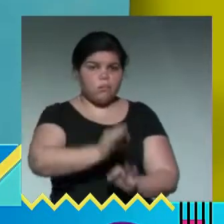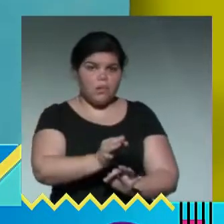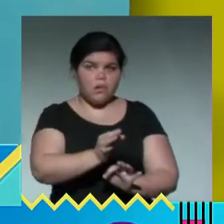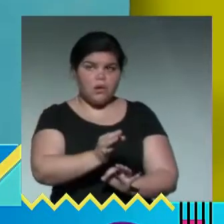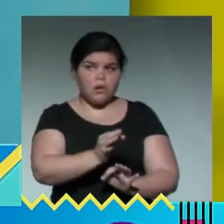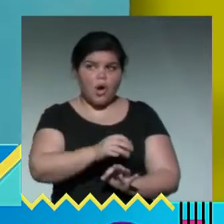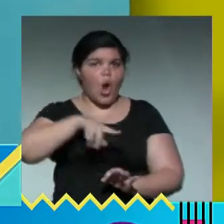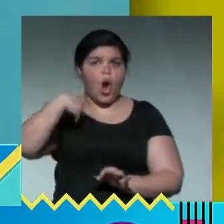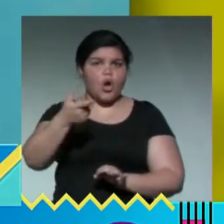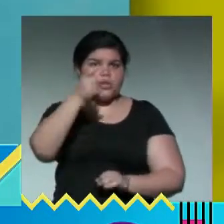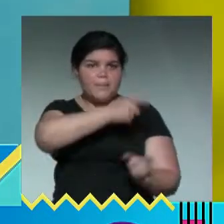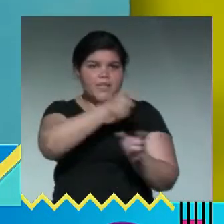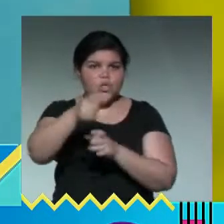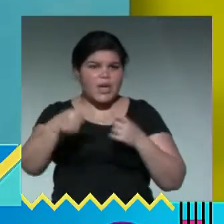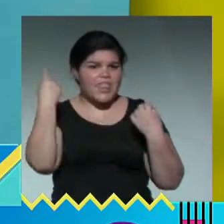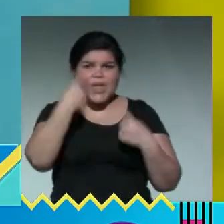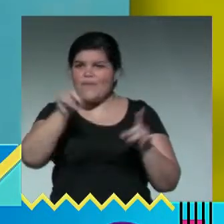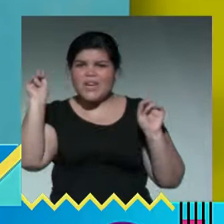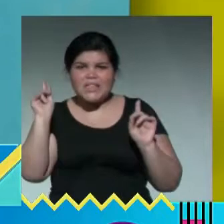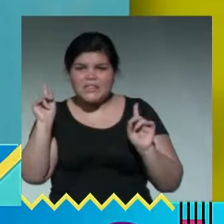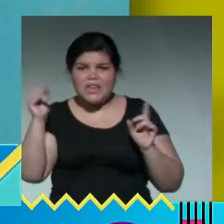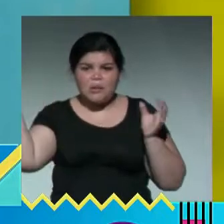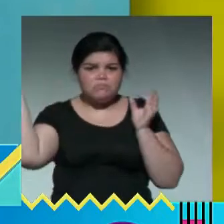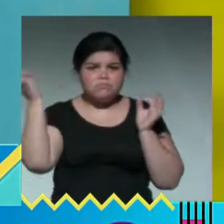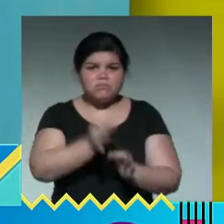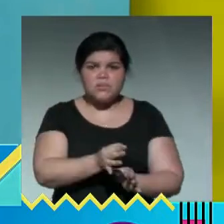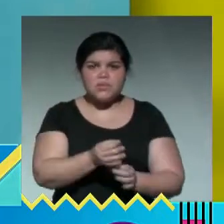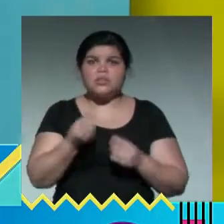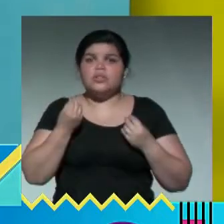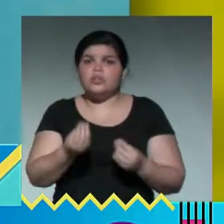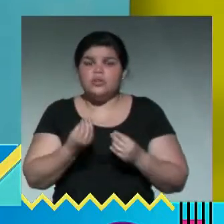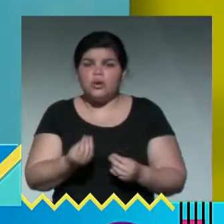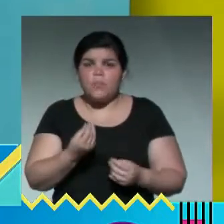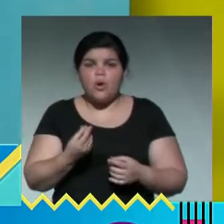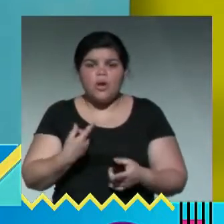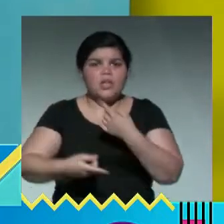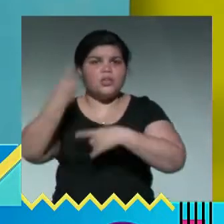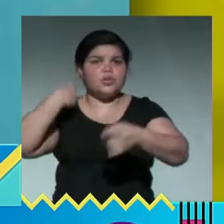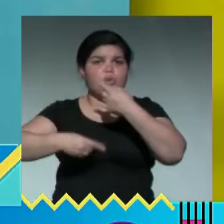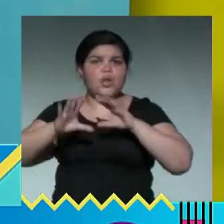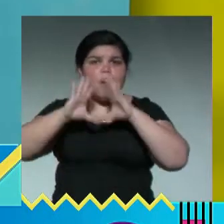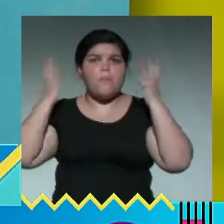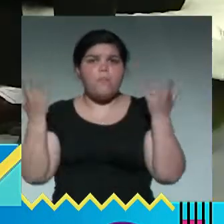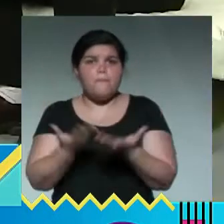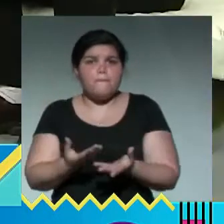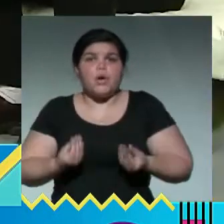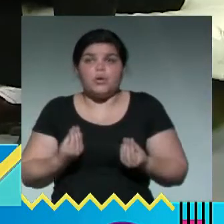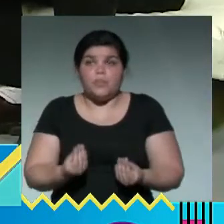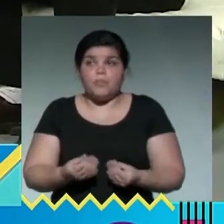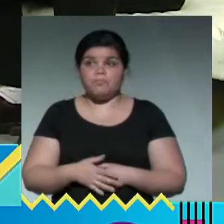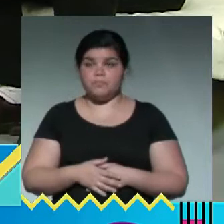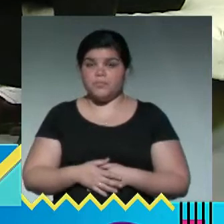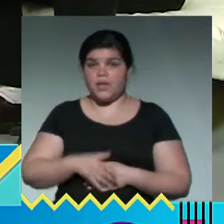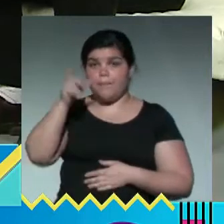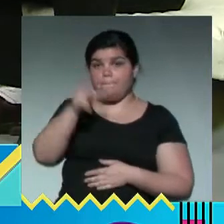hombre con otras realidades totalmente distintas. ¿Y esto cómo impactó en la historia universal? ¿Qué significó? Bueno, la llegada del